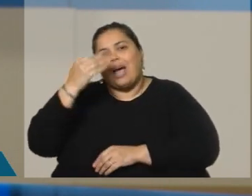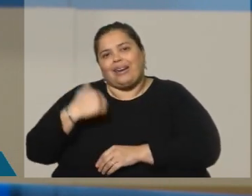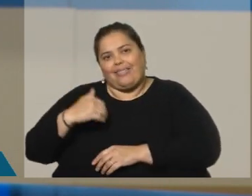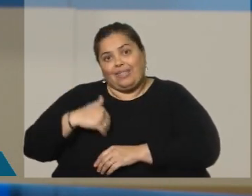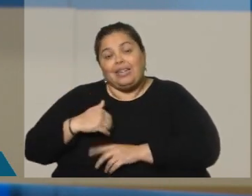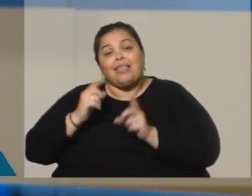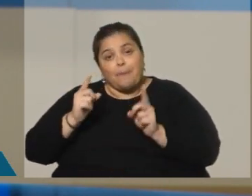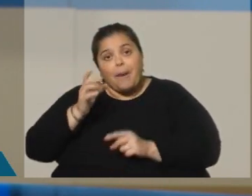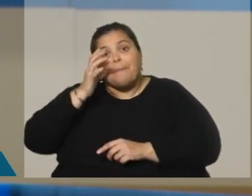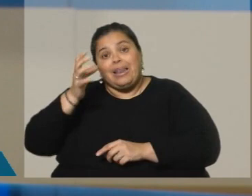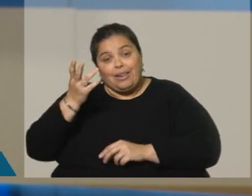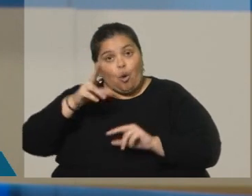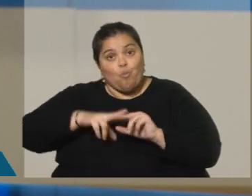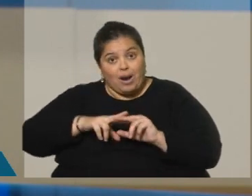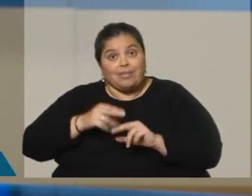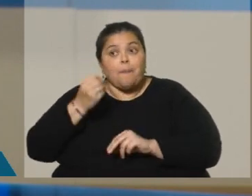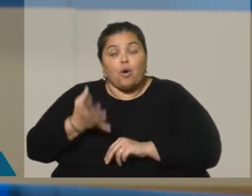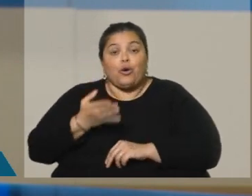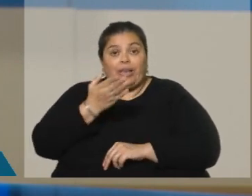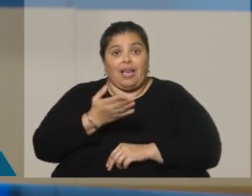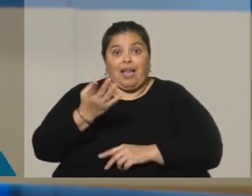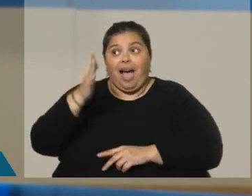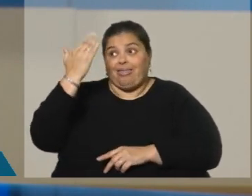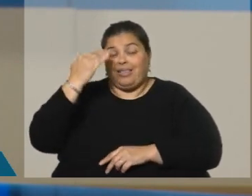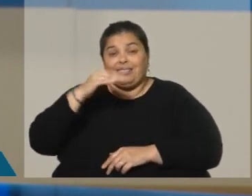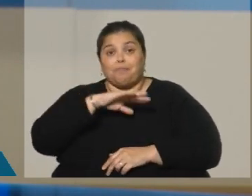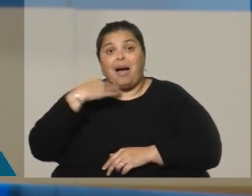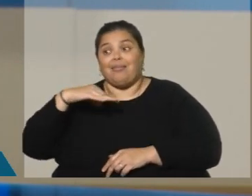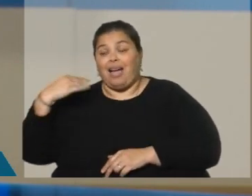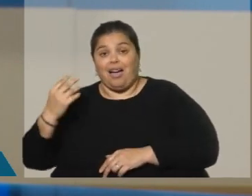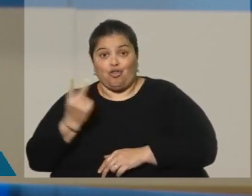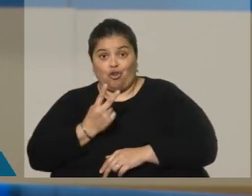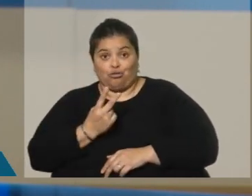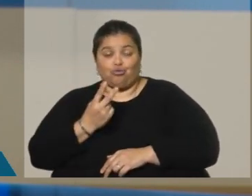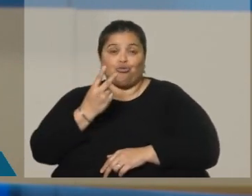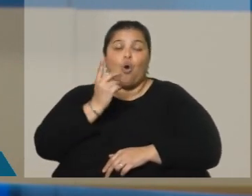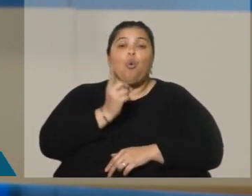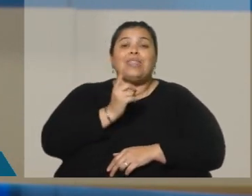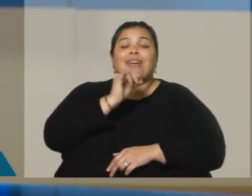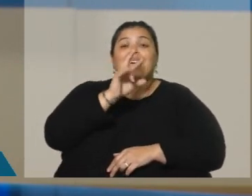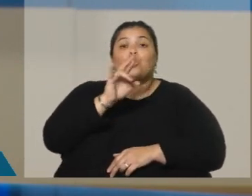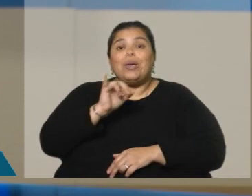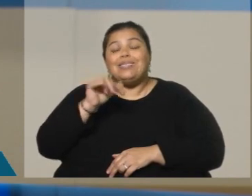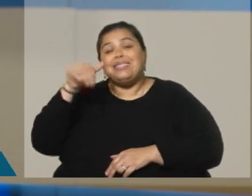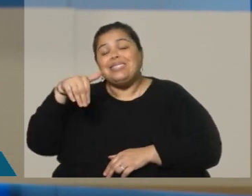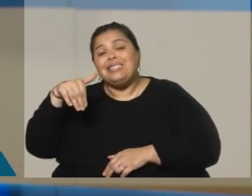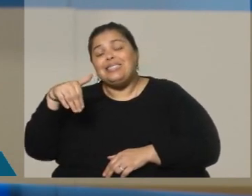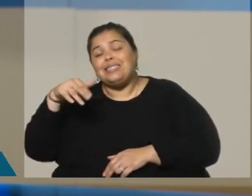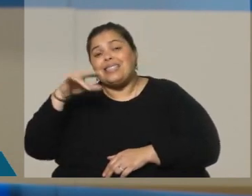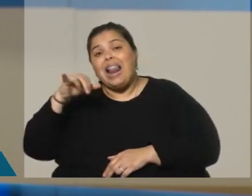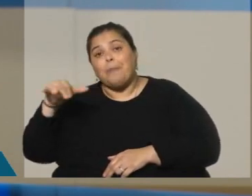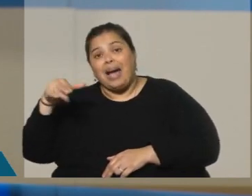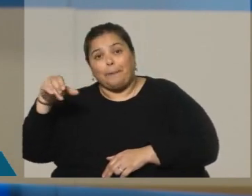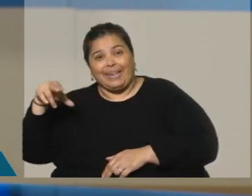riesgo de vida porque mataron a los parlamentarios no a Gutiérrez Ruiz y hace el tiempo después y termina